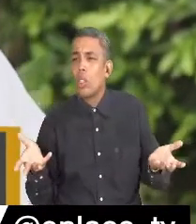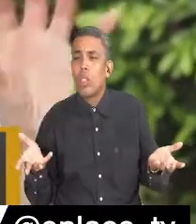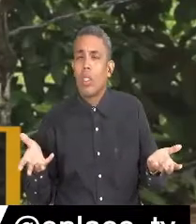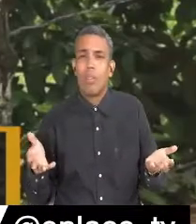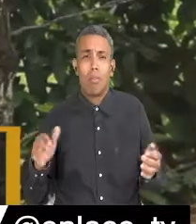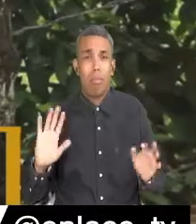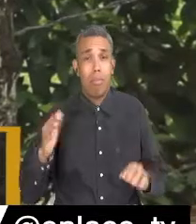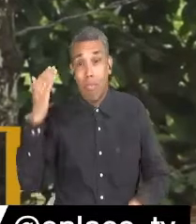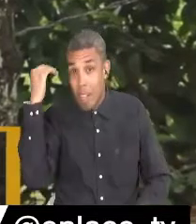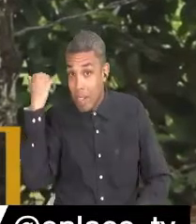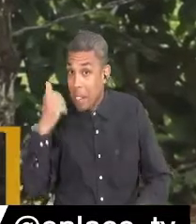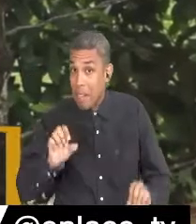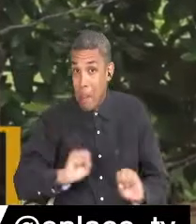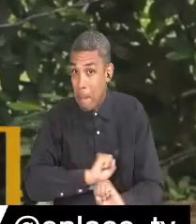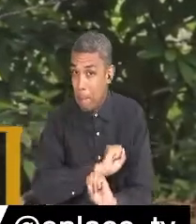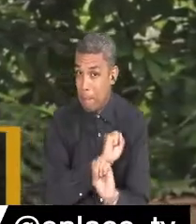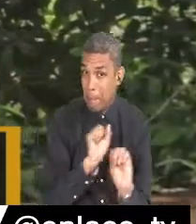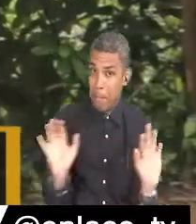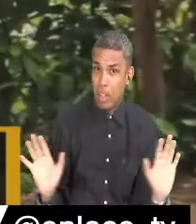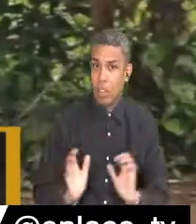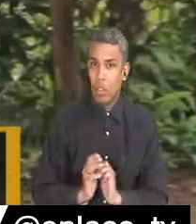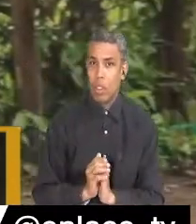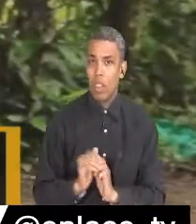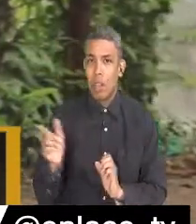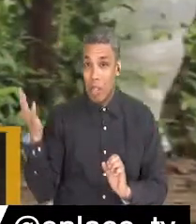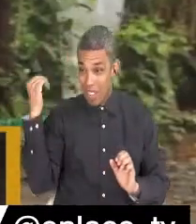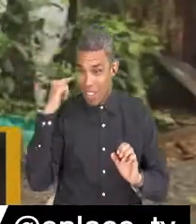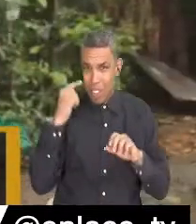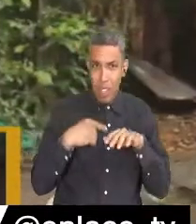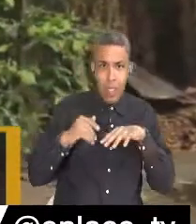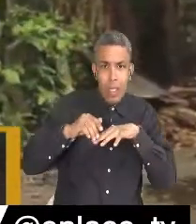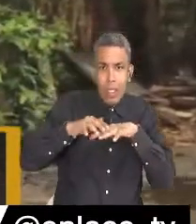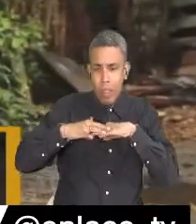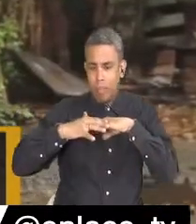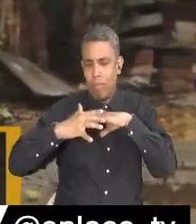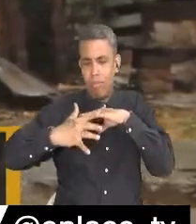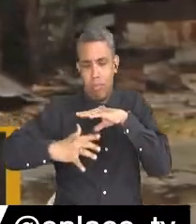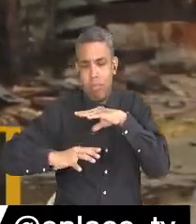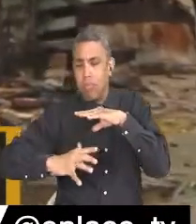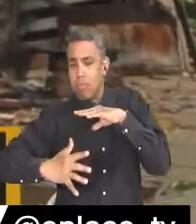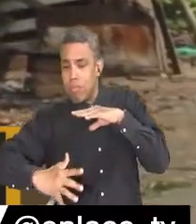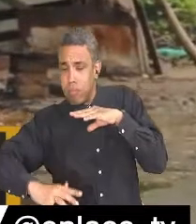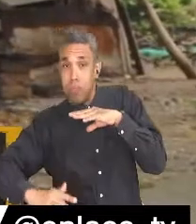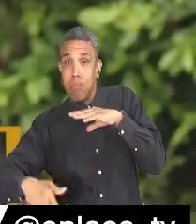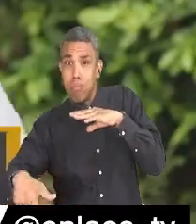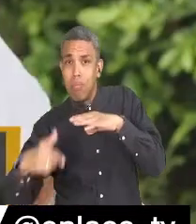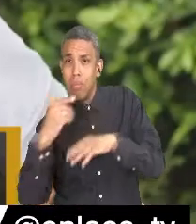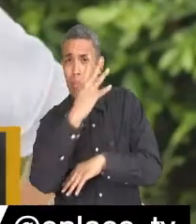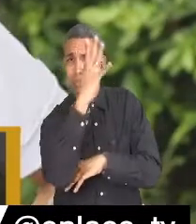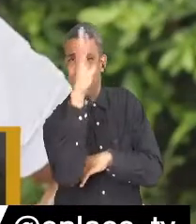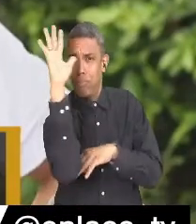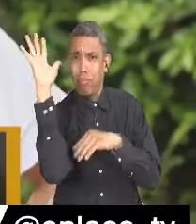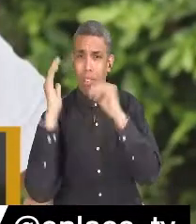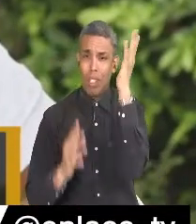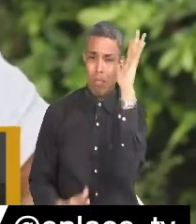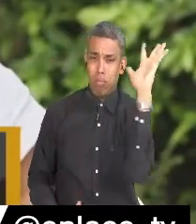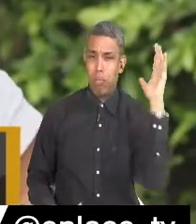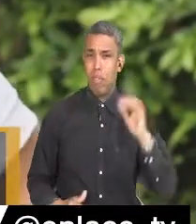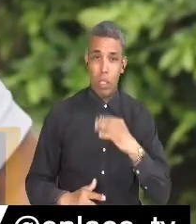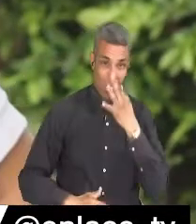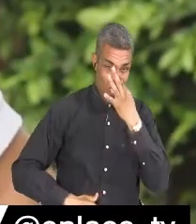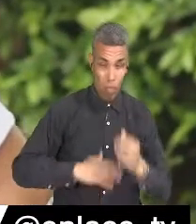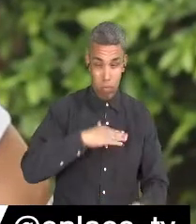luego de que el rumbón donde fue encontrada la persona que cometió el hecho emanaran olores muy fuertes. Por ahora la información de